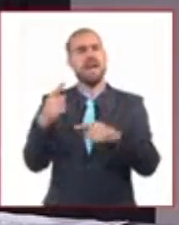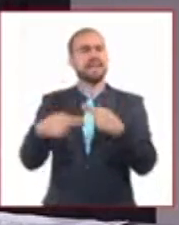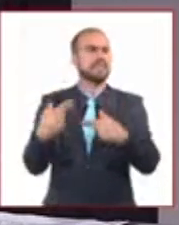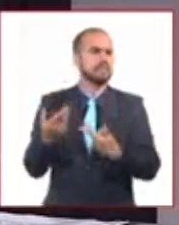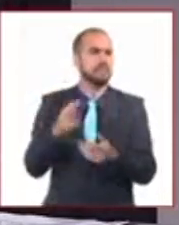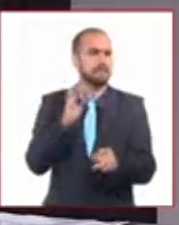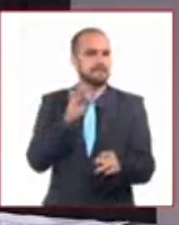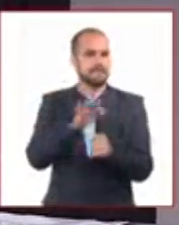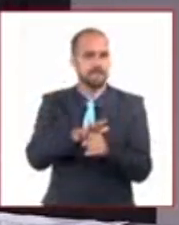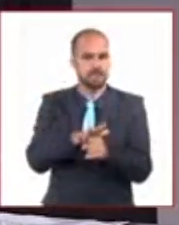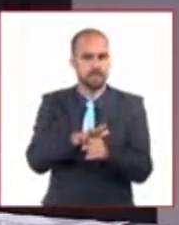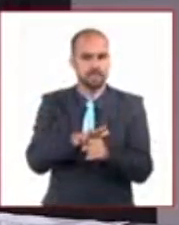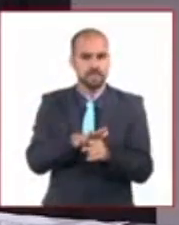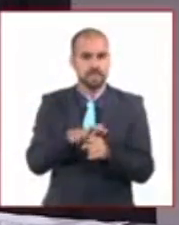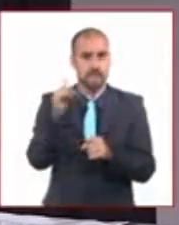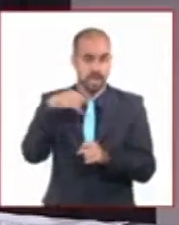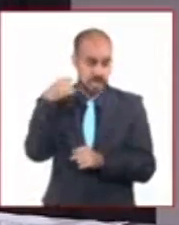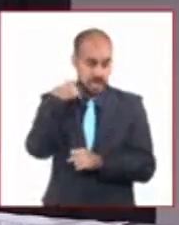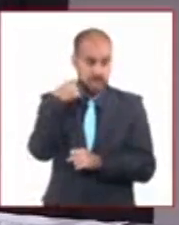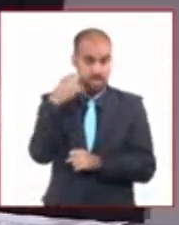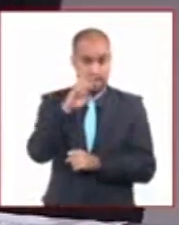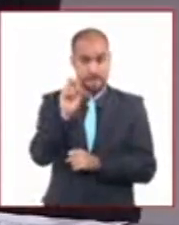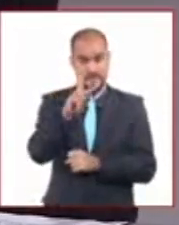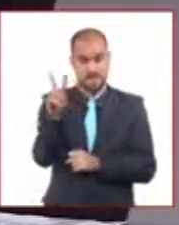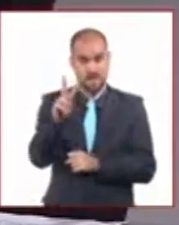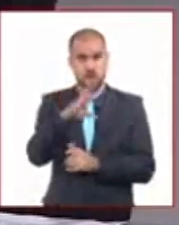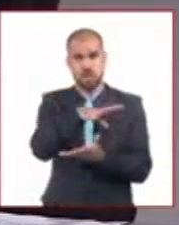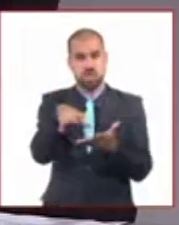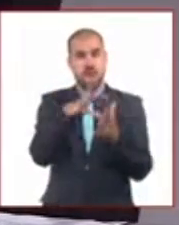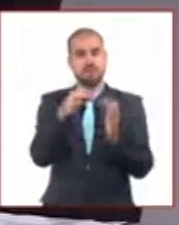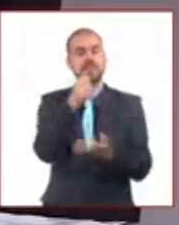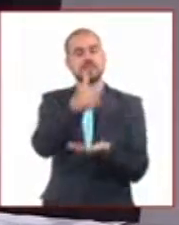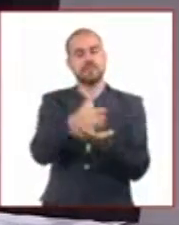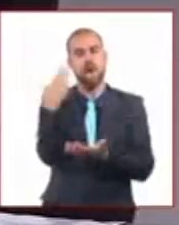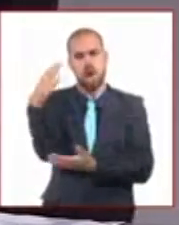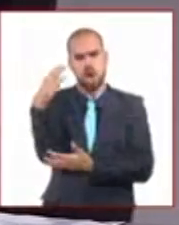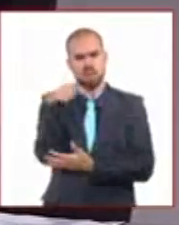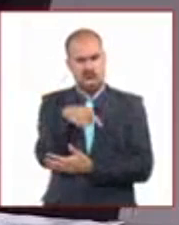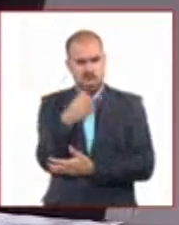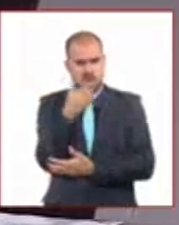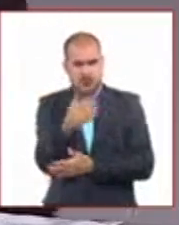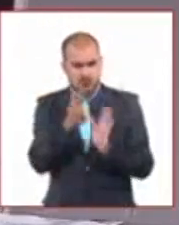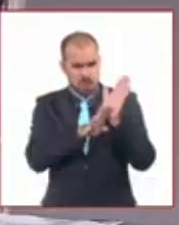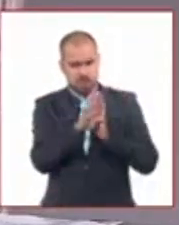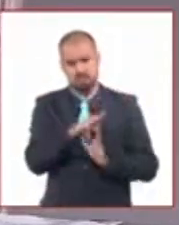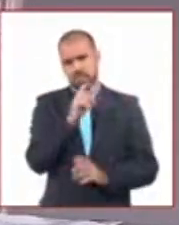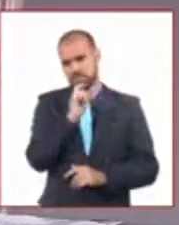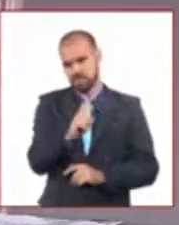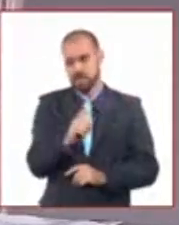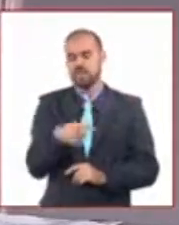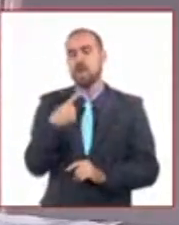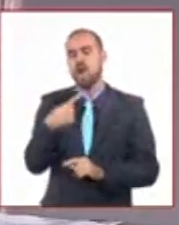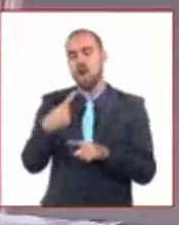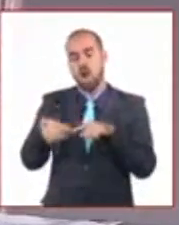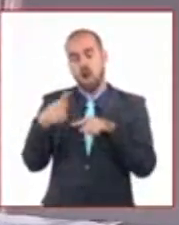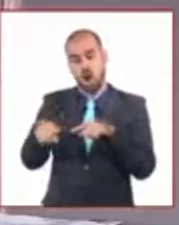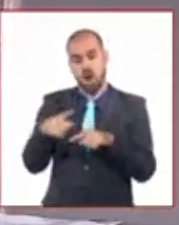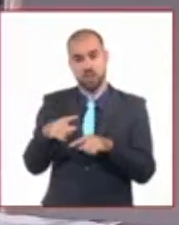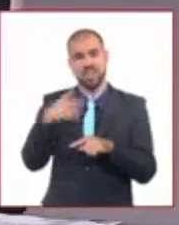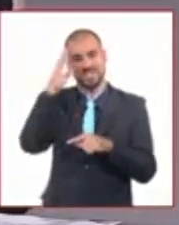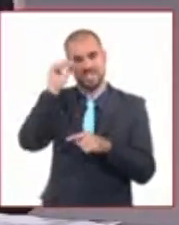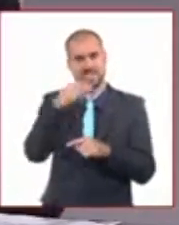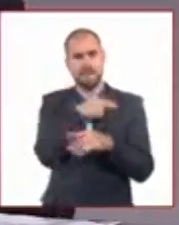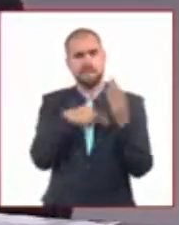de año en columbia que tampoco tuvieron resultados y una cumbre de ministros de defensa que debe suscitar se este año en brasil